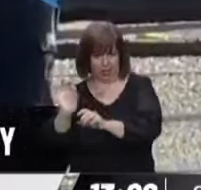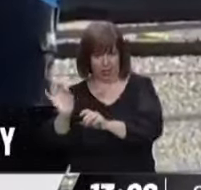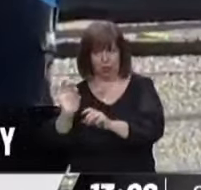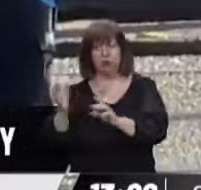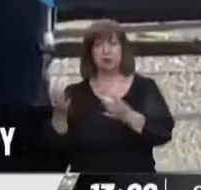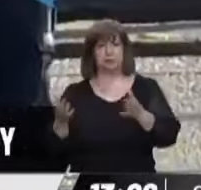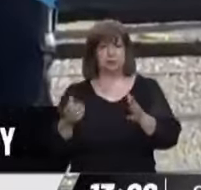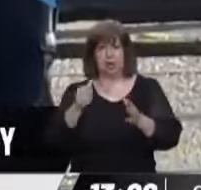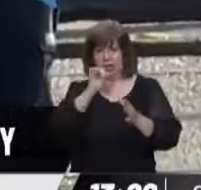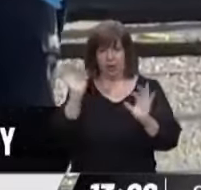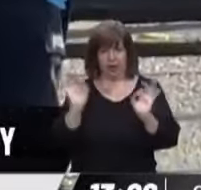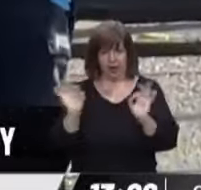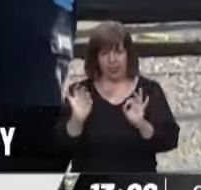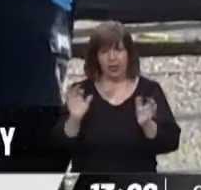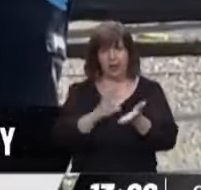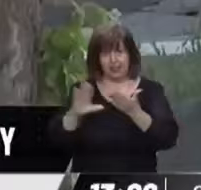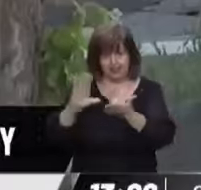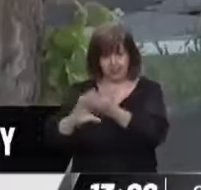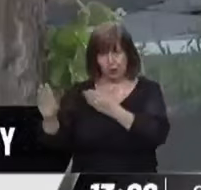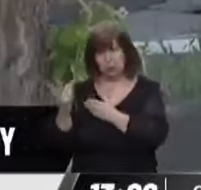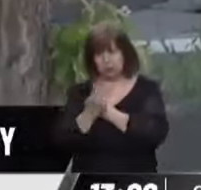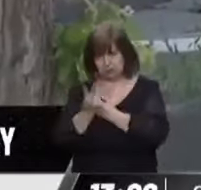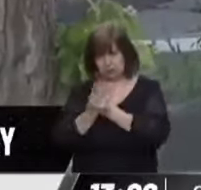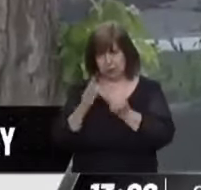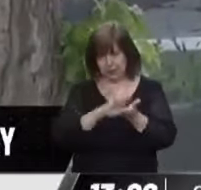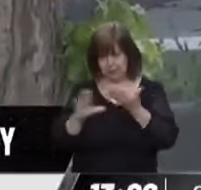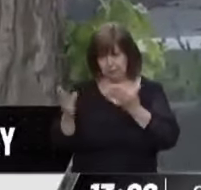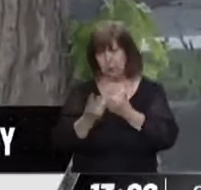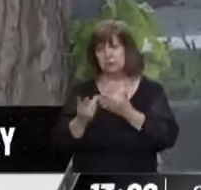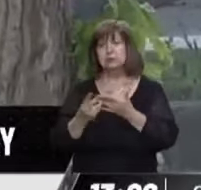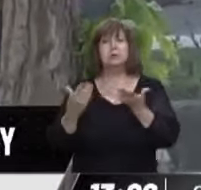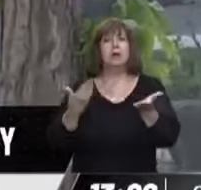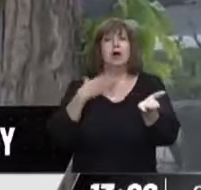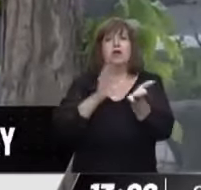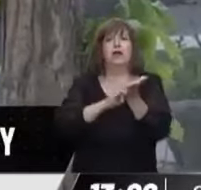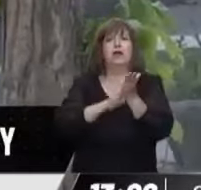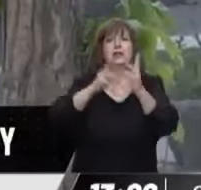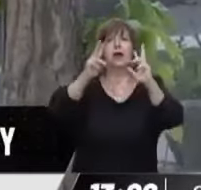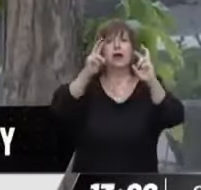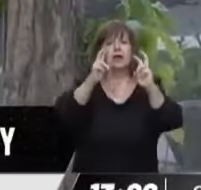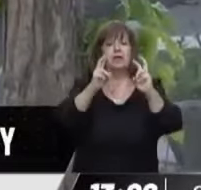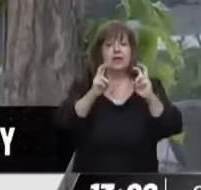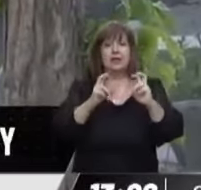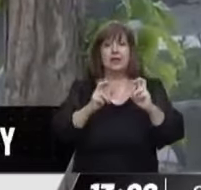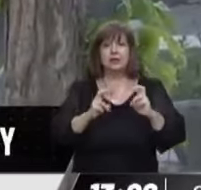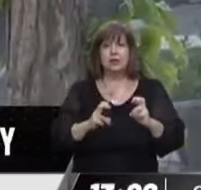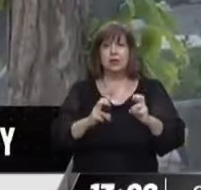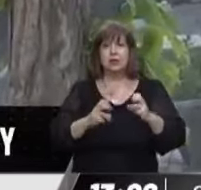el dato final. Están a la espera del informe final para comprobar si los efectivos